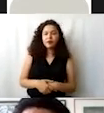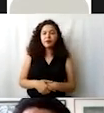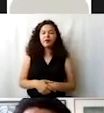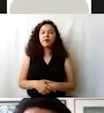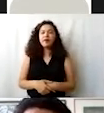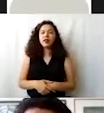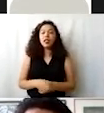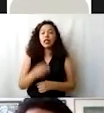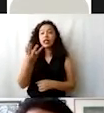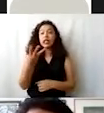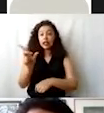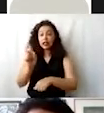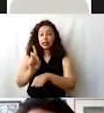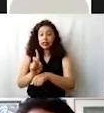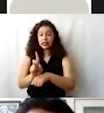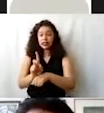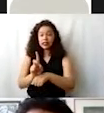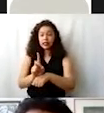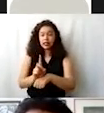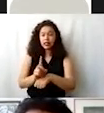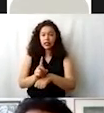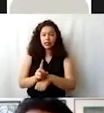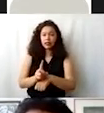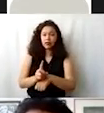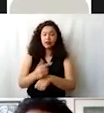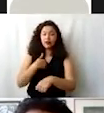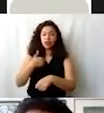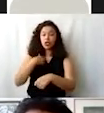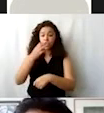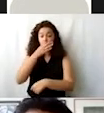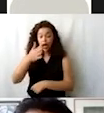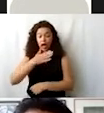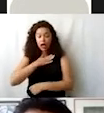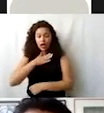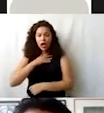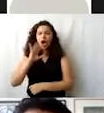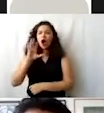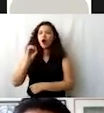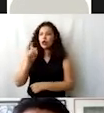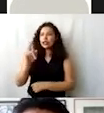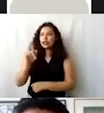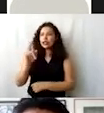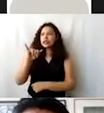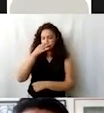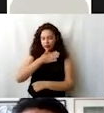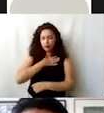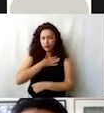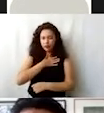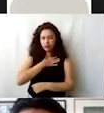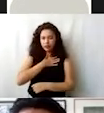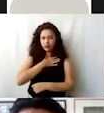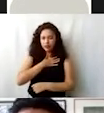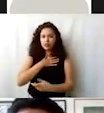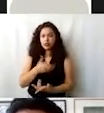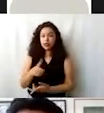Tengo 3 días para que yo me dé por notificado. La pregunta es, ¿cuándo sería